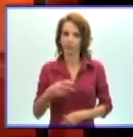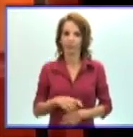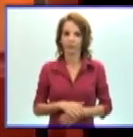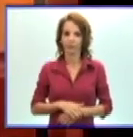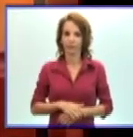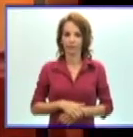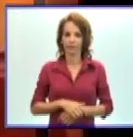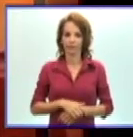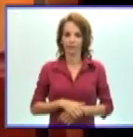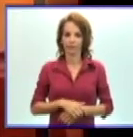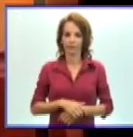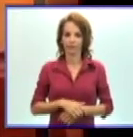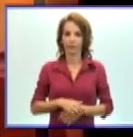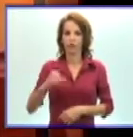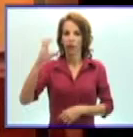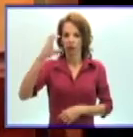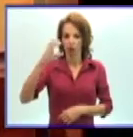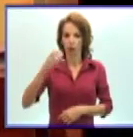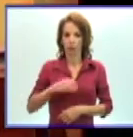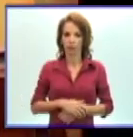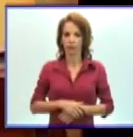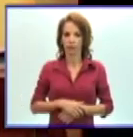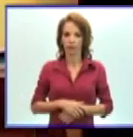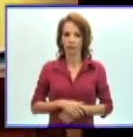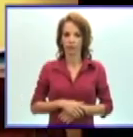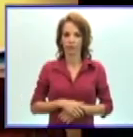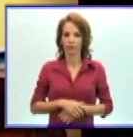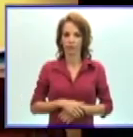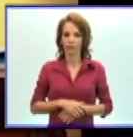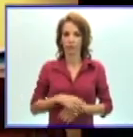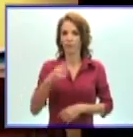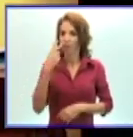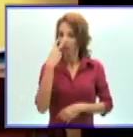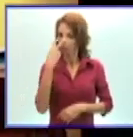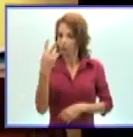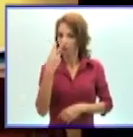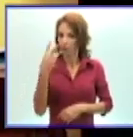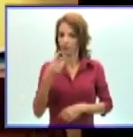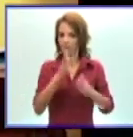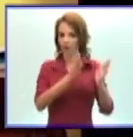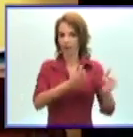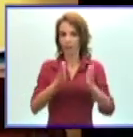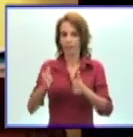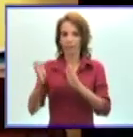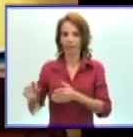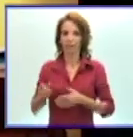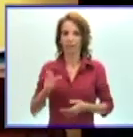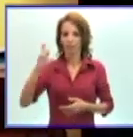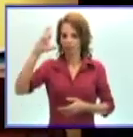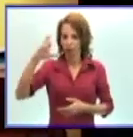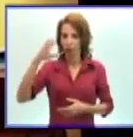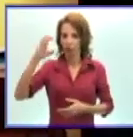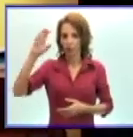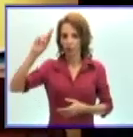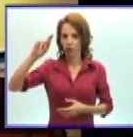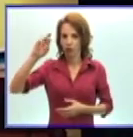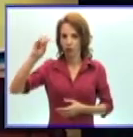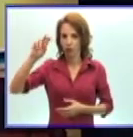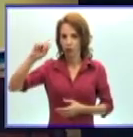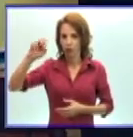El cronómetro. Vamos a ver que las partes del cronómetro. Primero, bueno, tiene dos